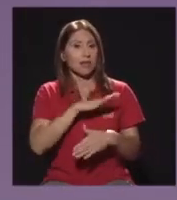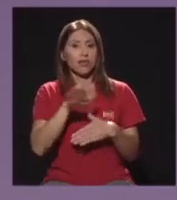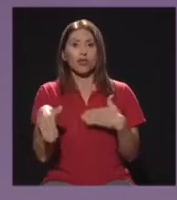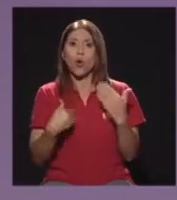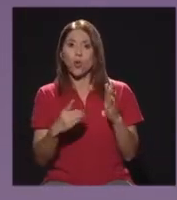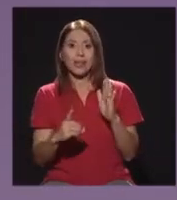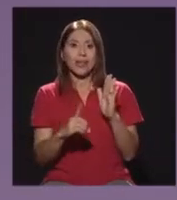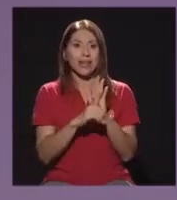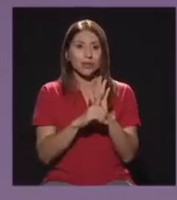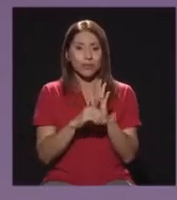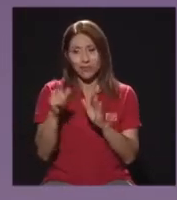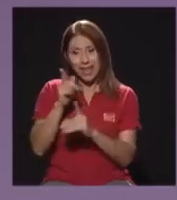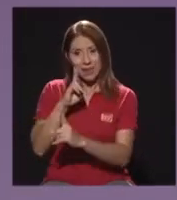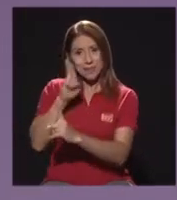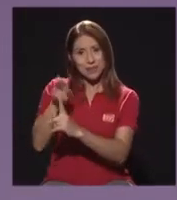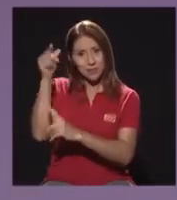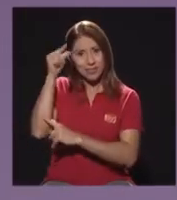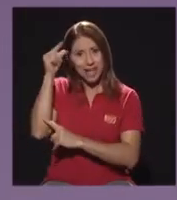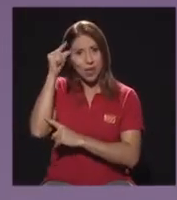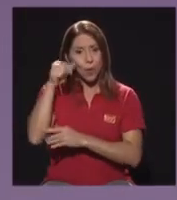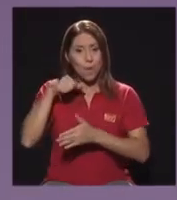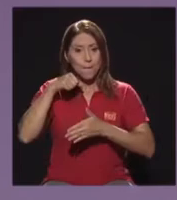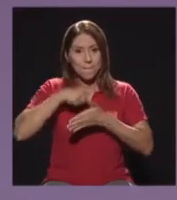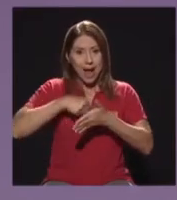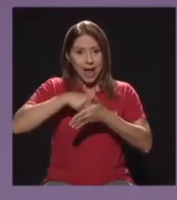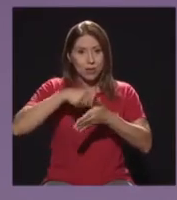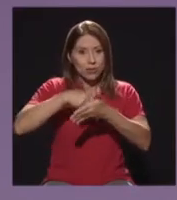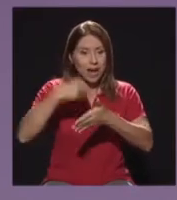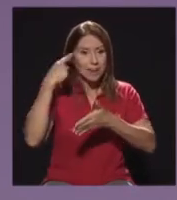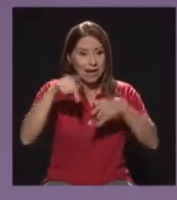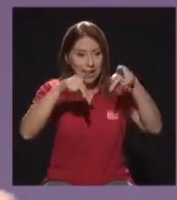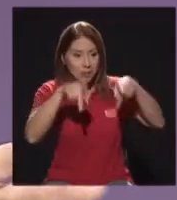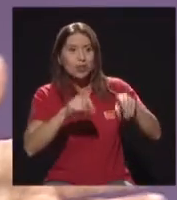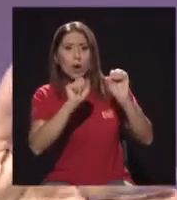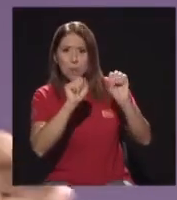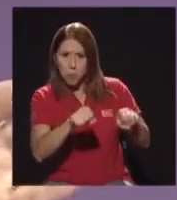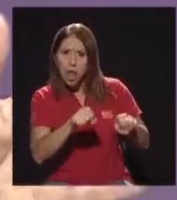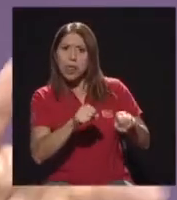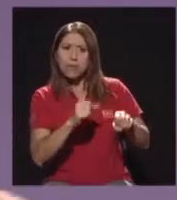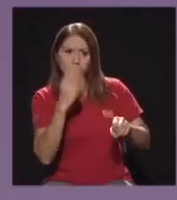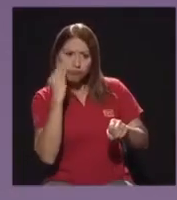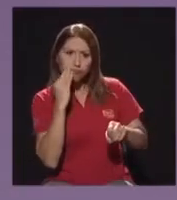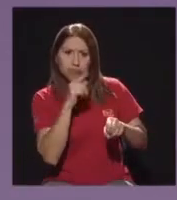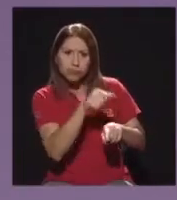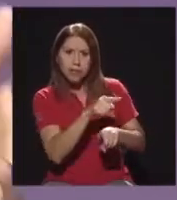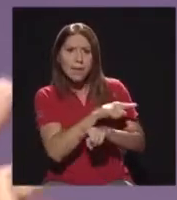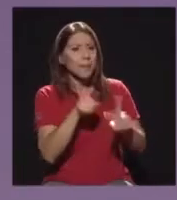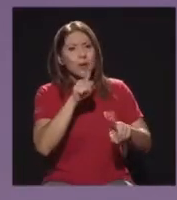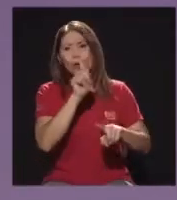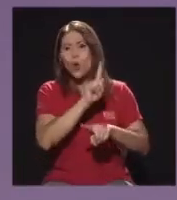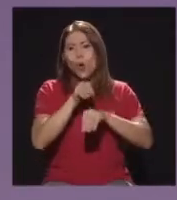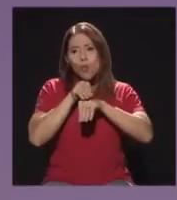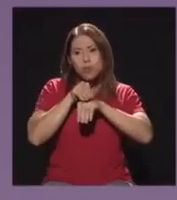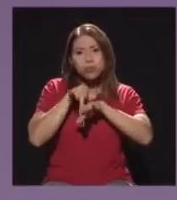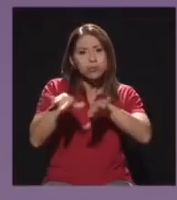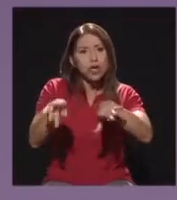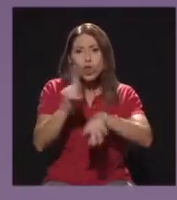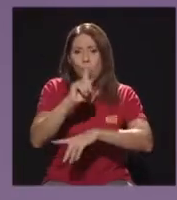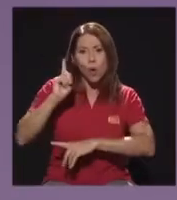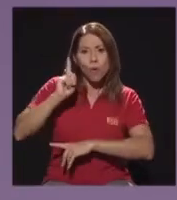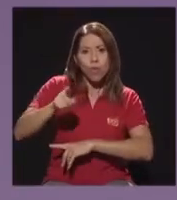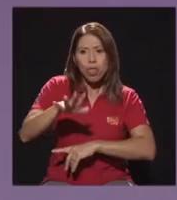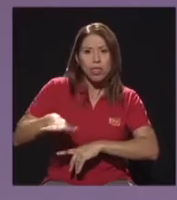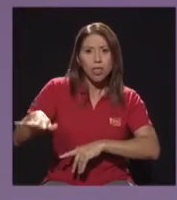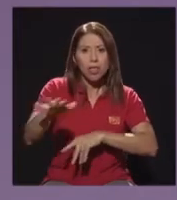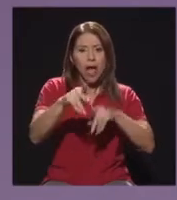luchar para que esa persona pueda vivir vidas pero que no se extiendan a la población que no se impongan como